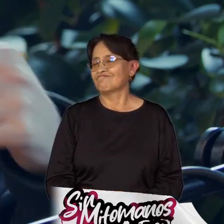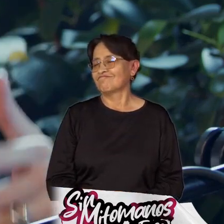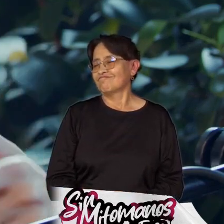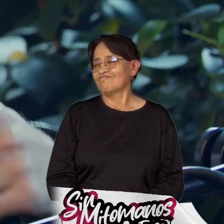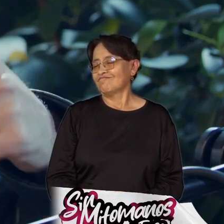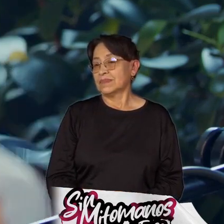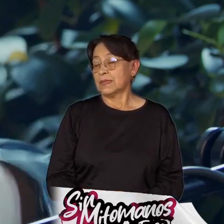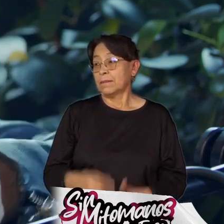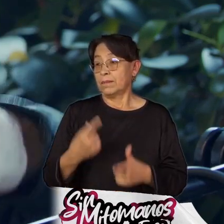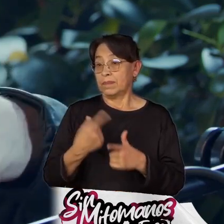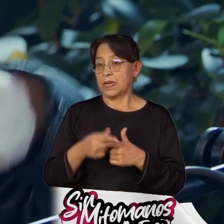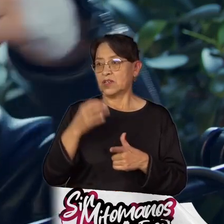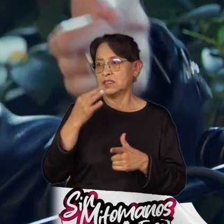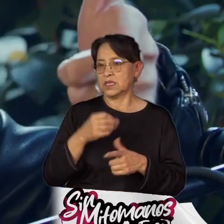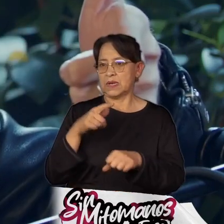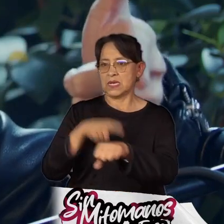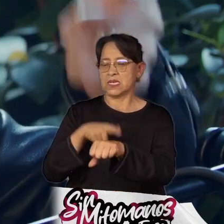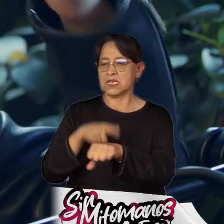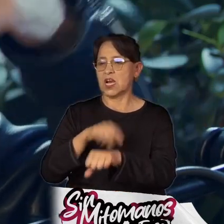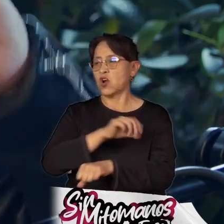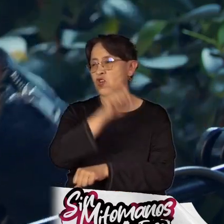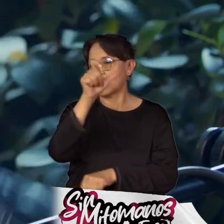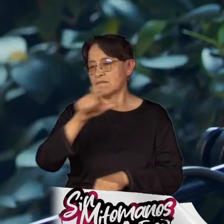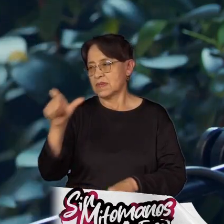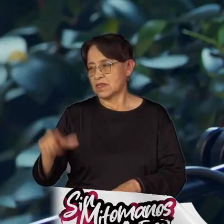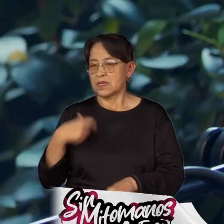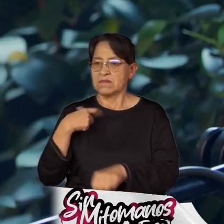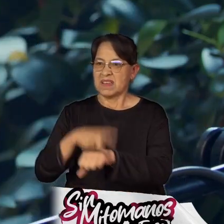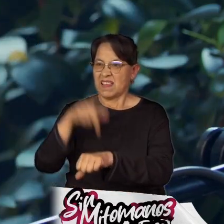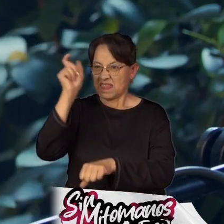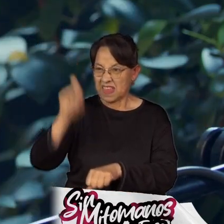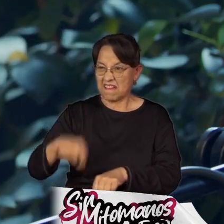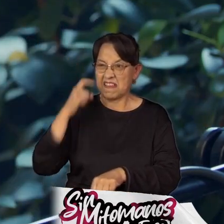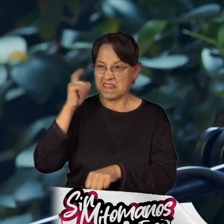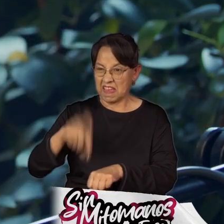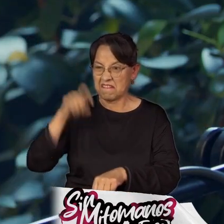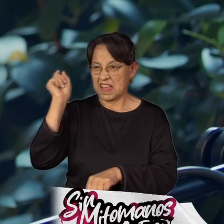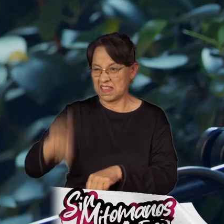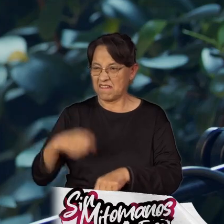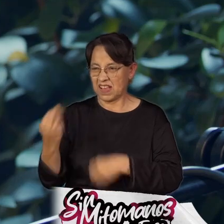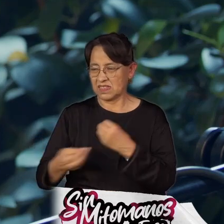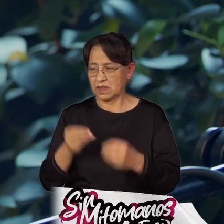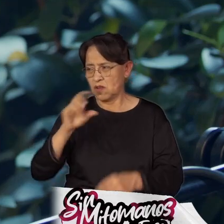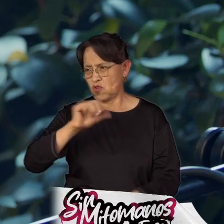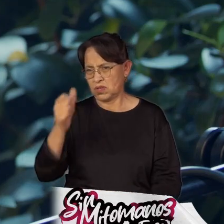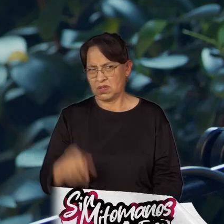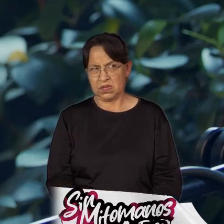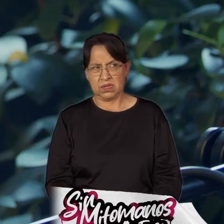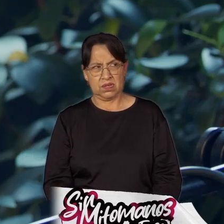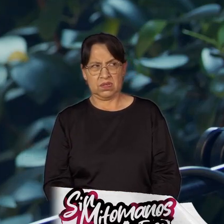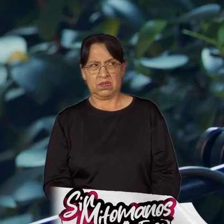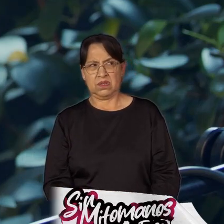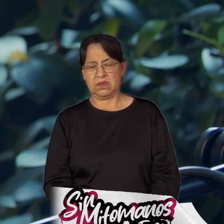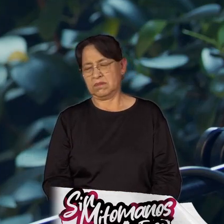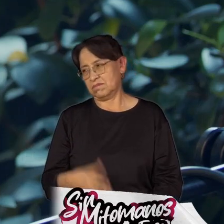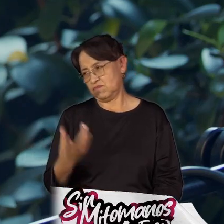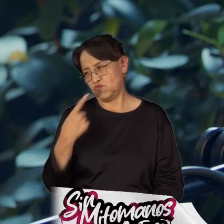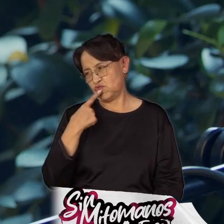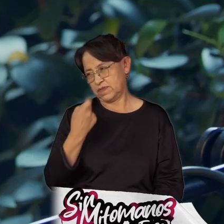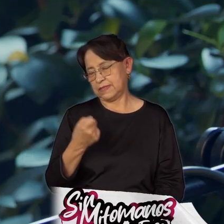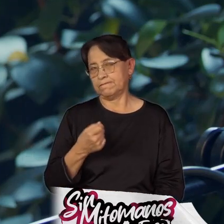era poner camisas de fuerza sobre los demás que ni siquiera él podía cumplir. O el publicano, que